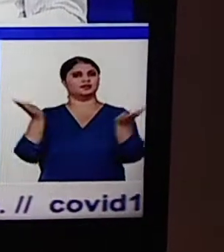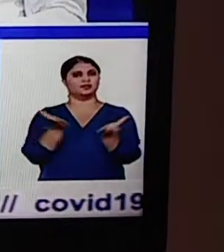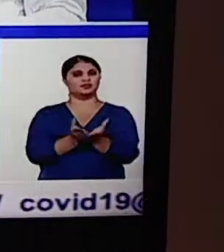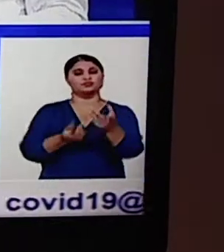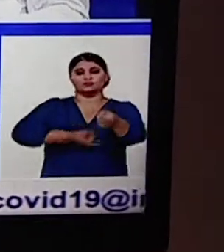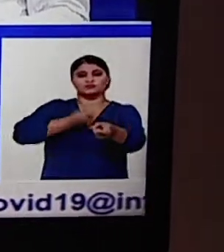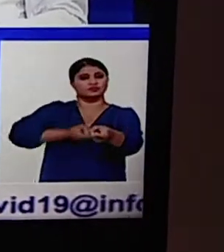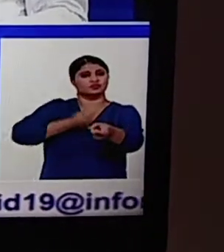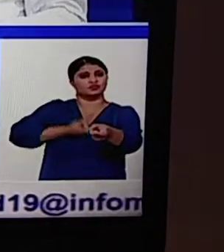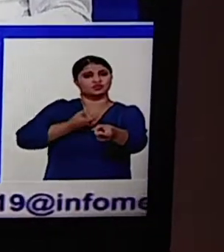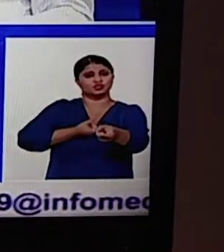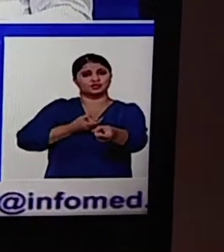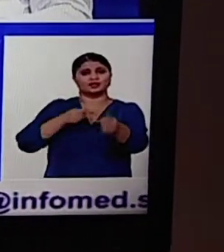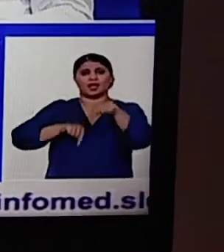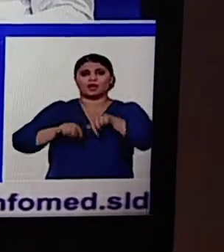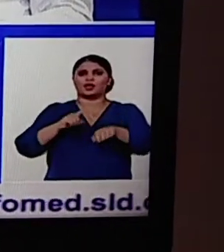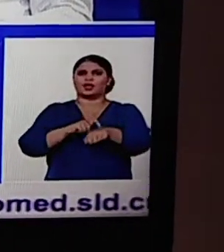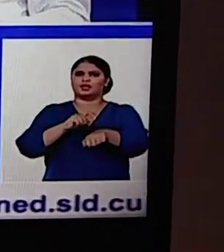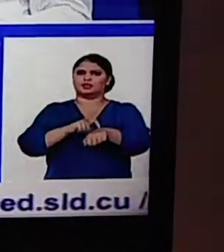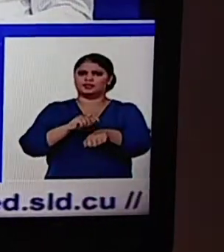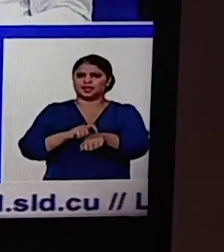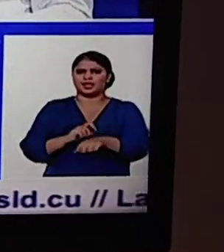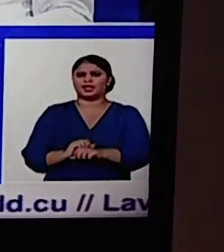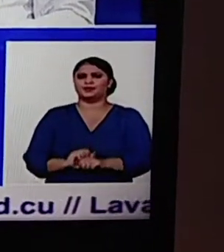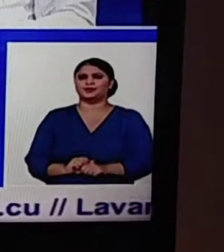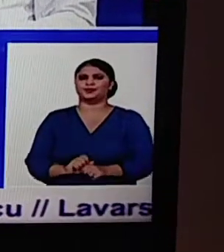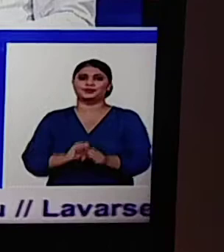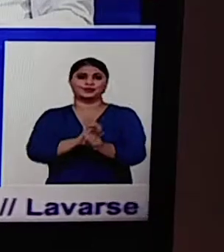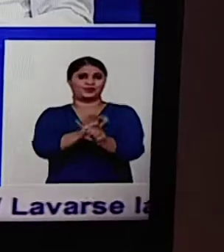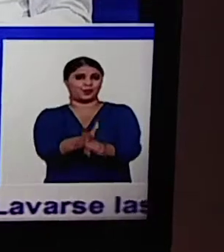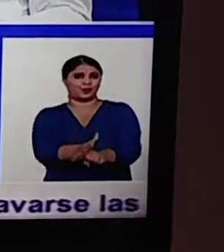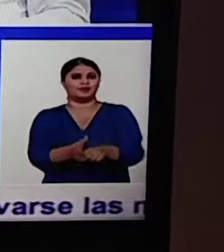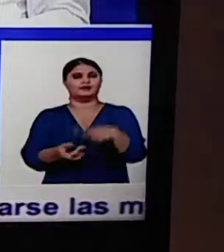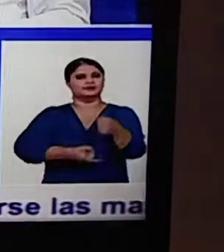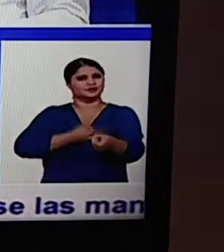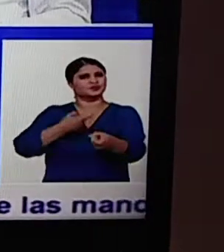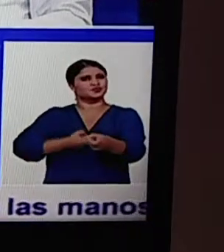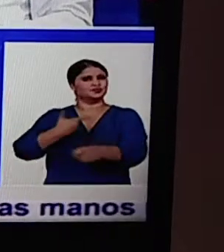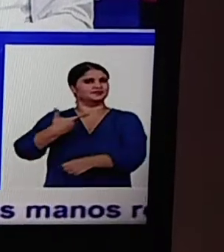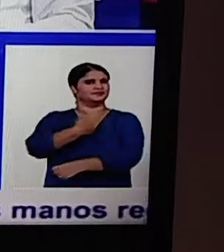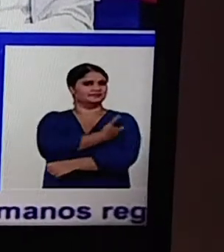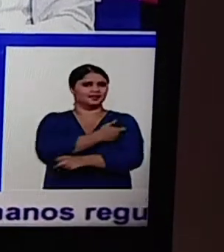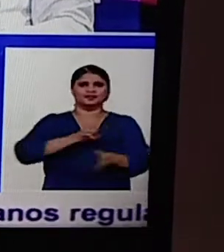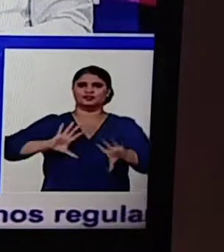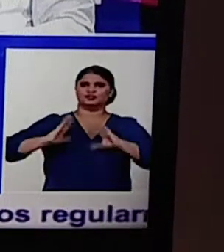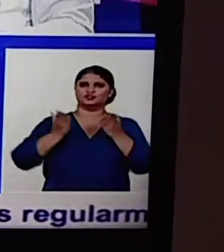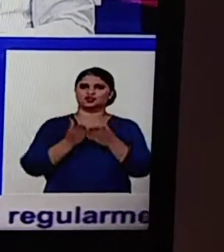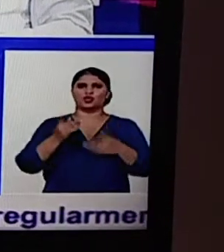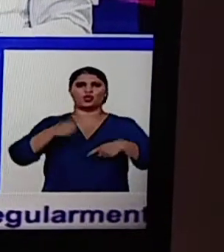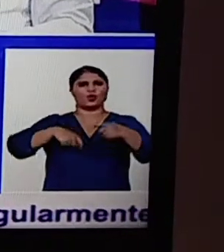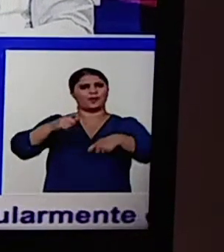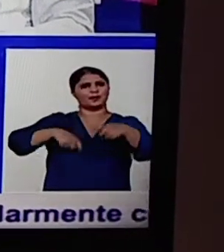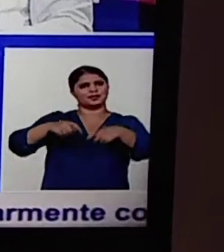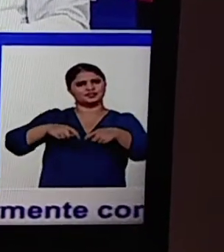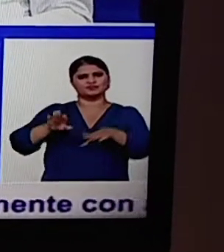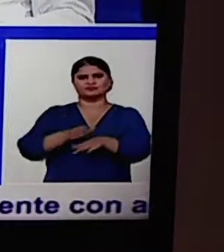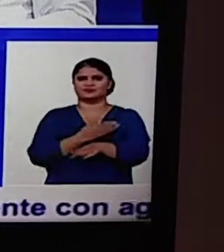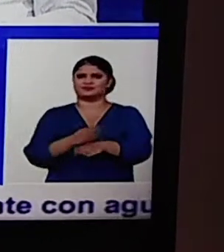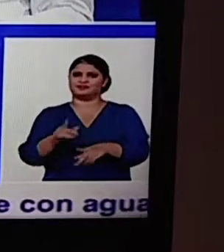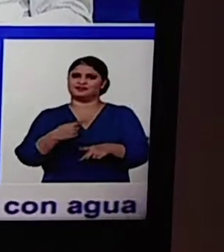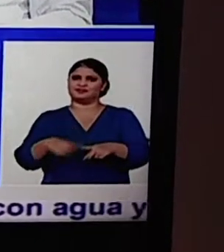altruistamente están enfrentando la COVID como han enfrentado otras actividades en el mundo,